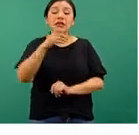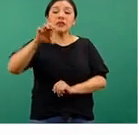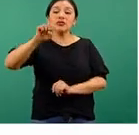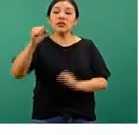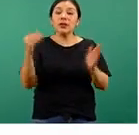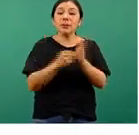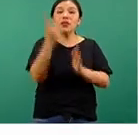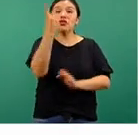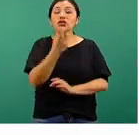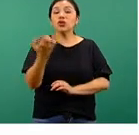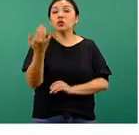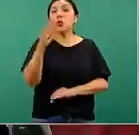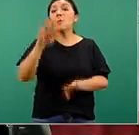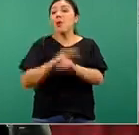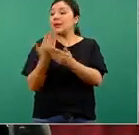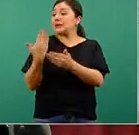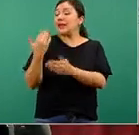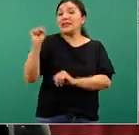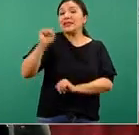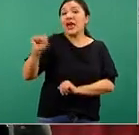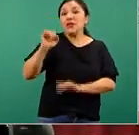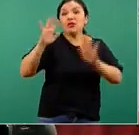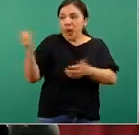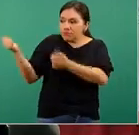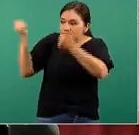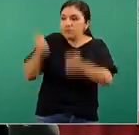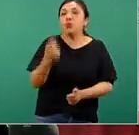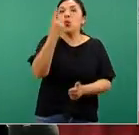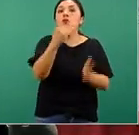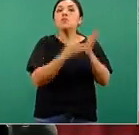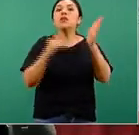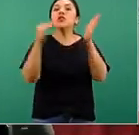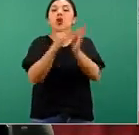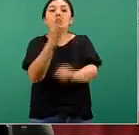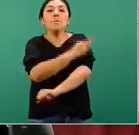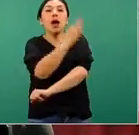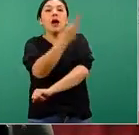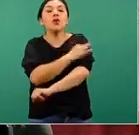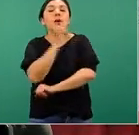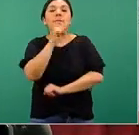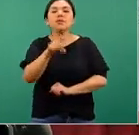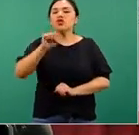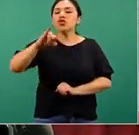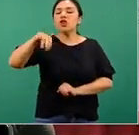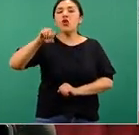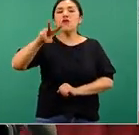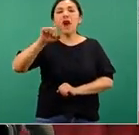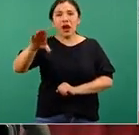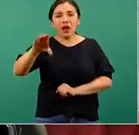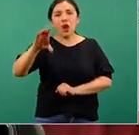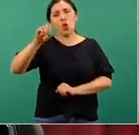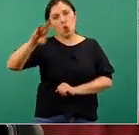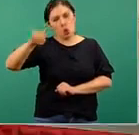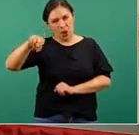7.160.250, porque el sábado próximo pasado recibimos 1 millón de dosis de la vacuna Sinovac, Coronavac, de la empresa